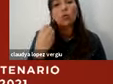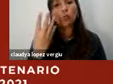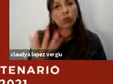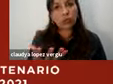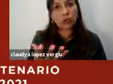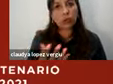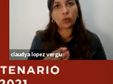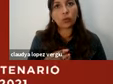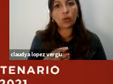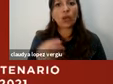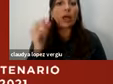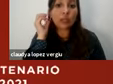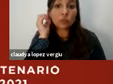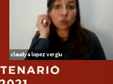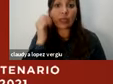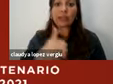al ellas tener,